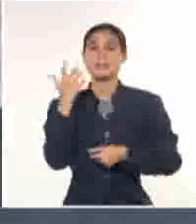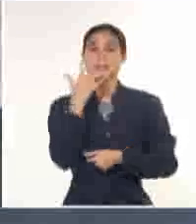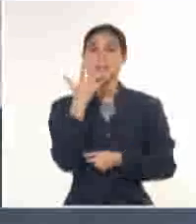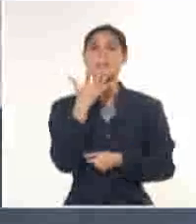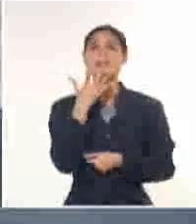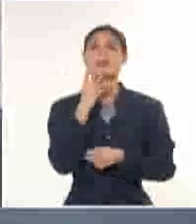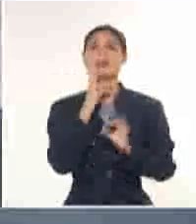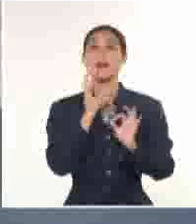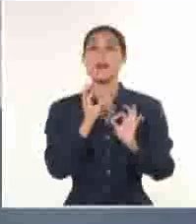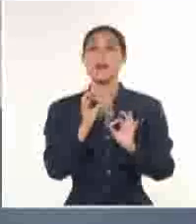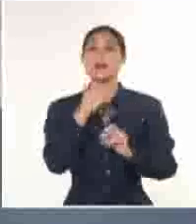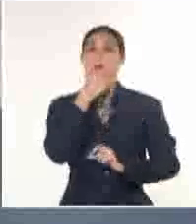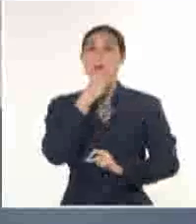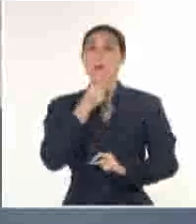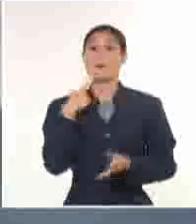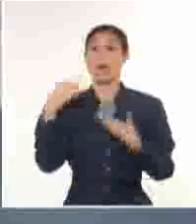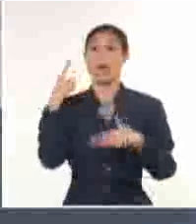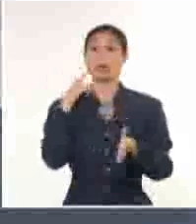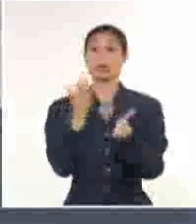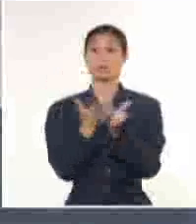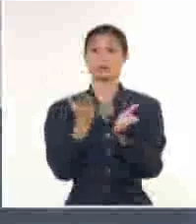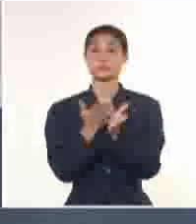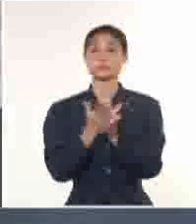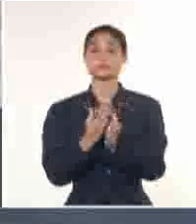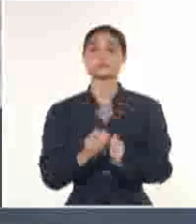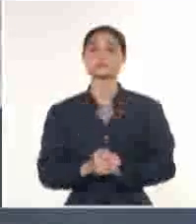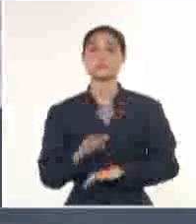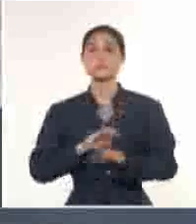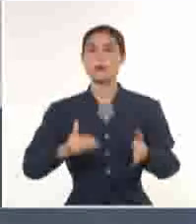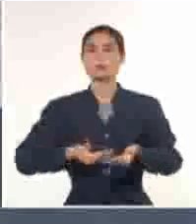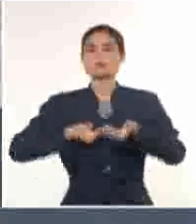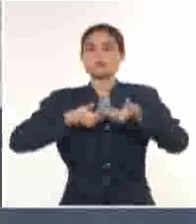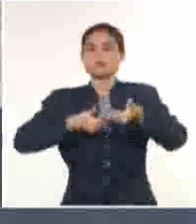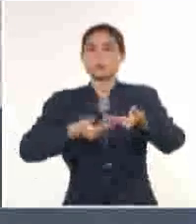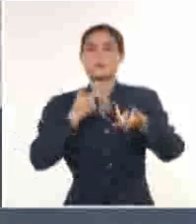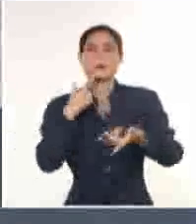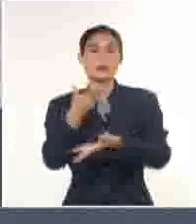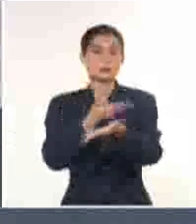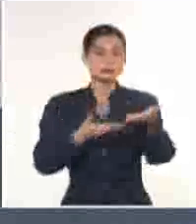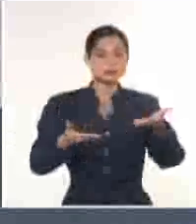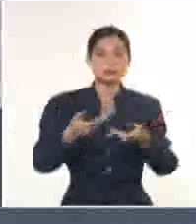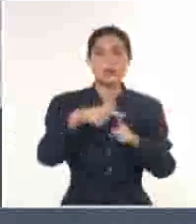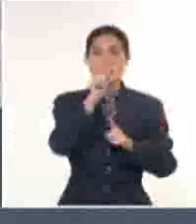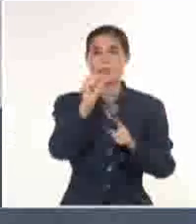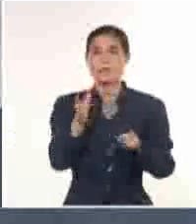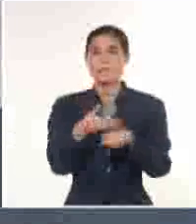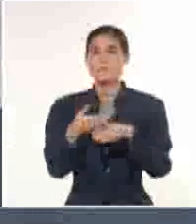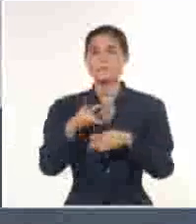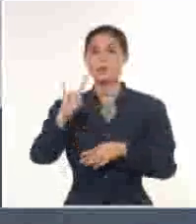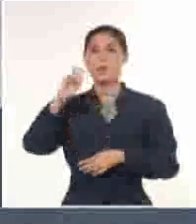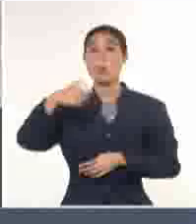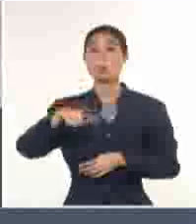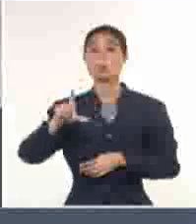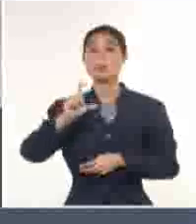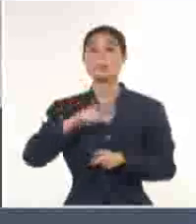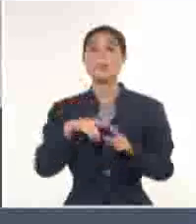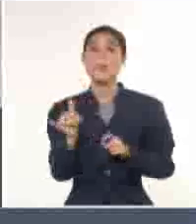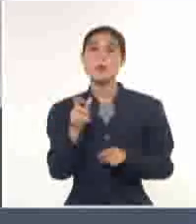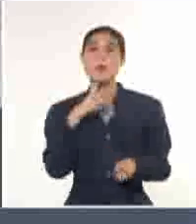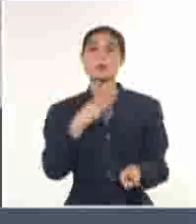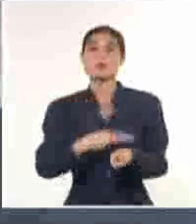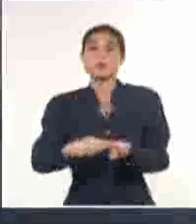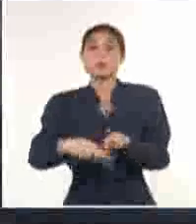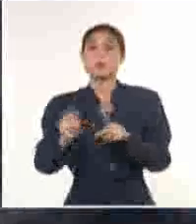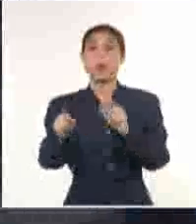Federación Estudiantil Universitaria. El homenaje forma parte de los intercambios que promueve la Unión de Jóvenes Comunistas en sitios históricos del